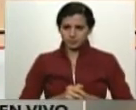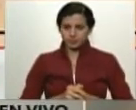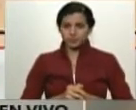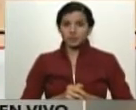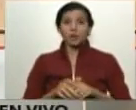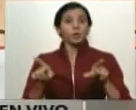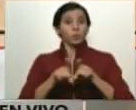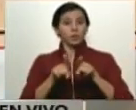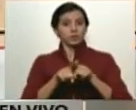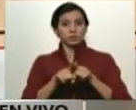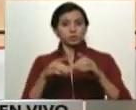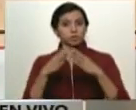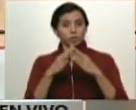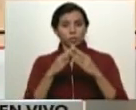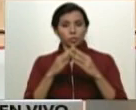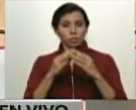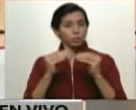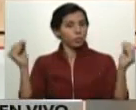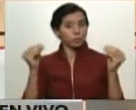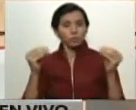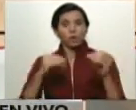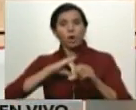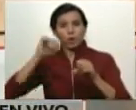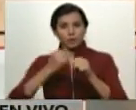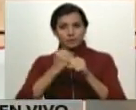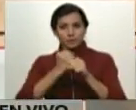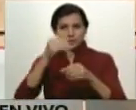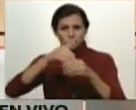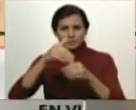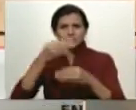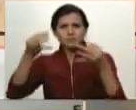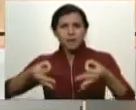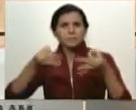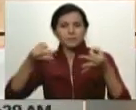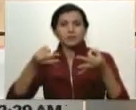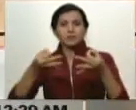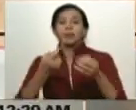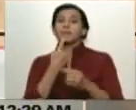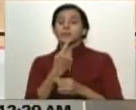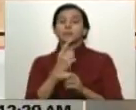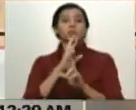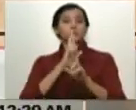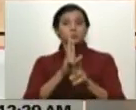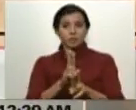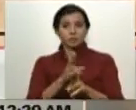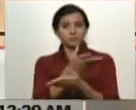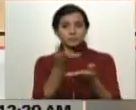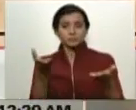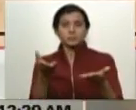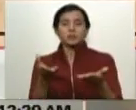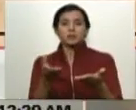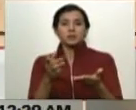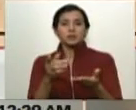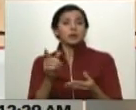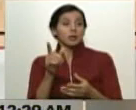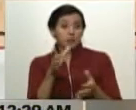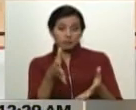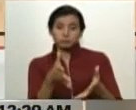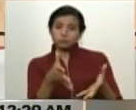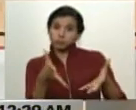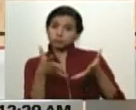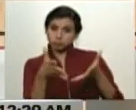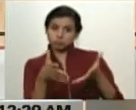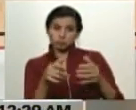Como toda jornada electoral, siempre deseamos para los resultados, le decimos a los ganadores que